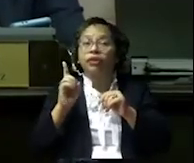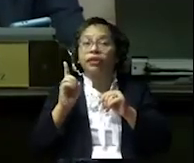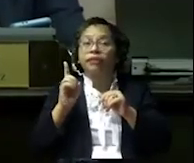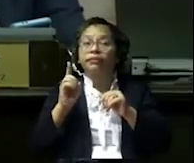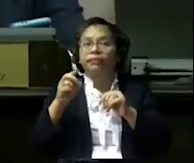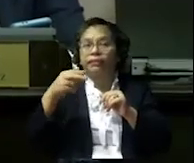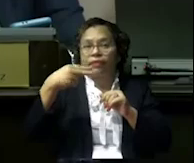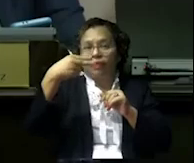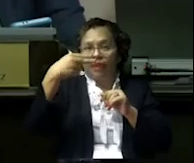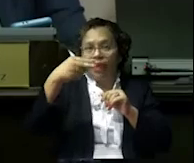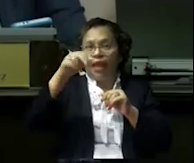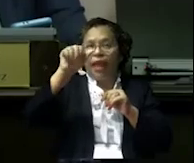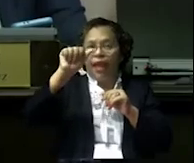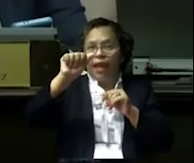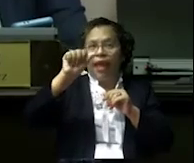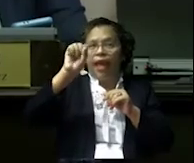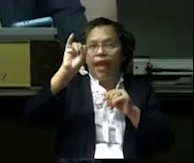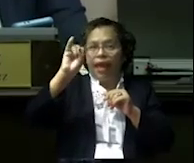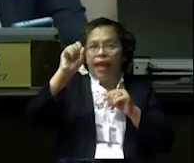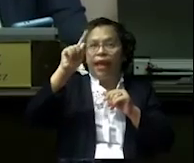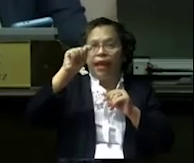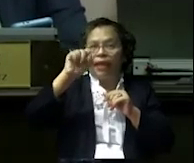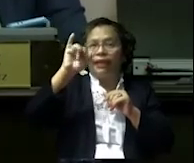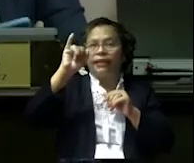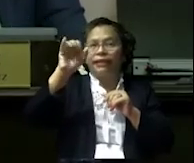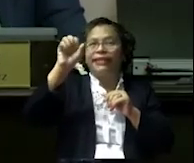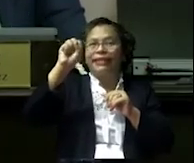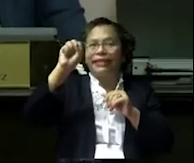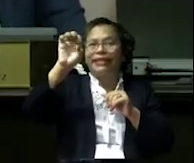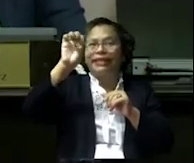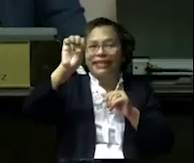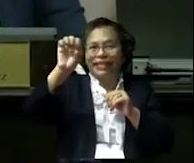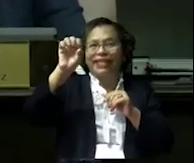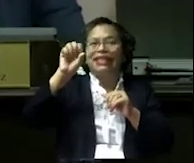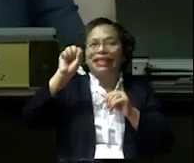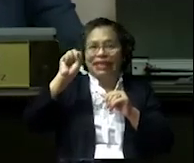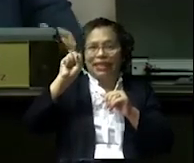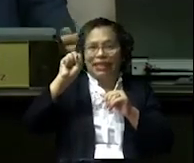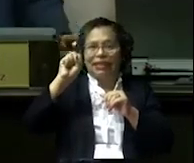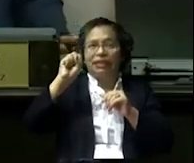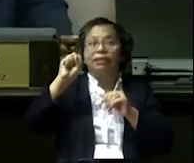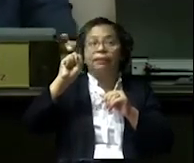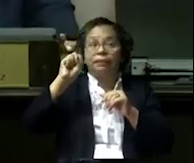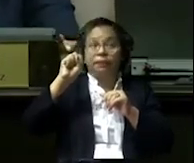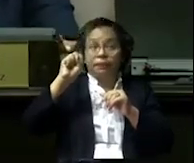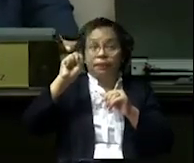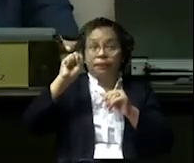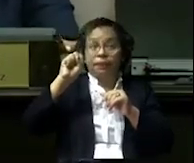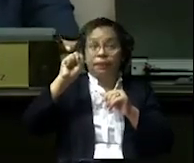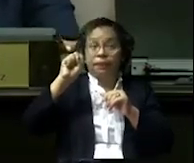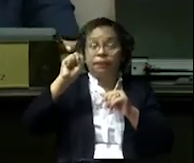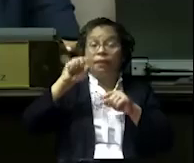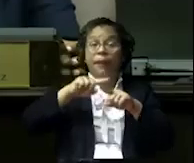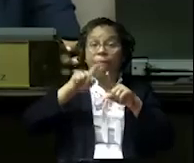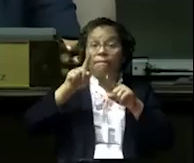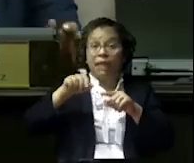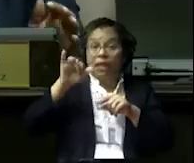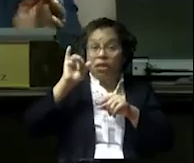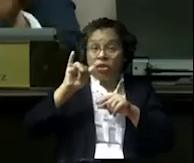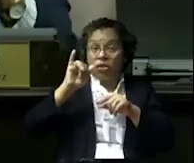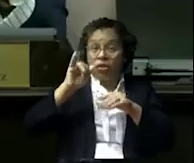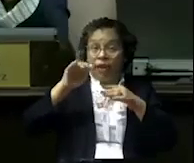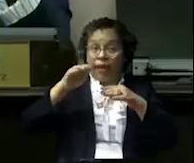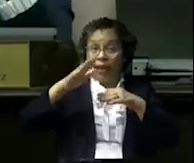escuela. ¿Por qué razón? Porque la comunidad de Pilancón es una zona de amortiguamiento que está al frente de los Haitises. Sin